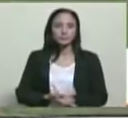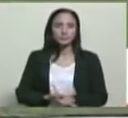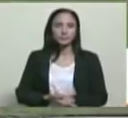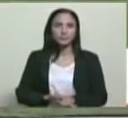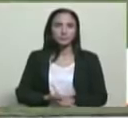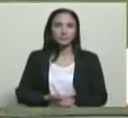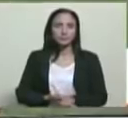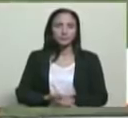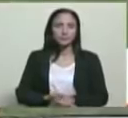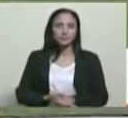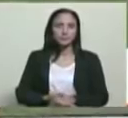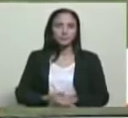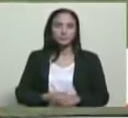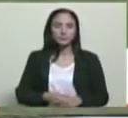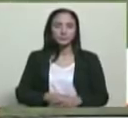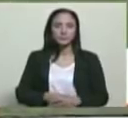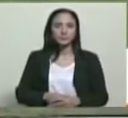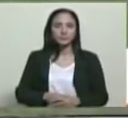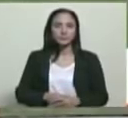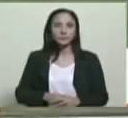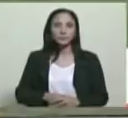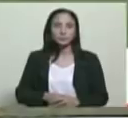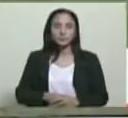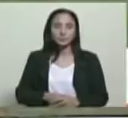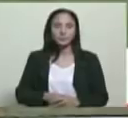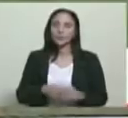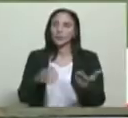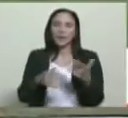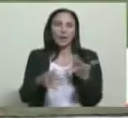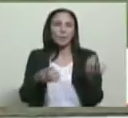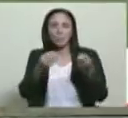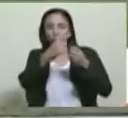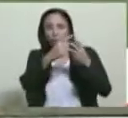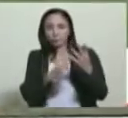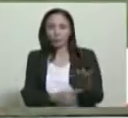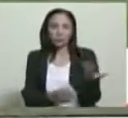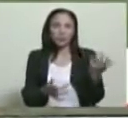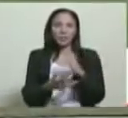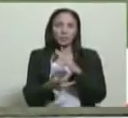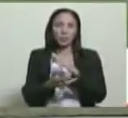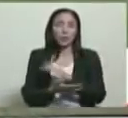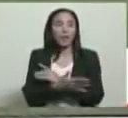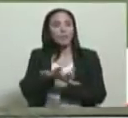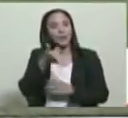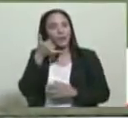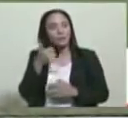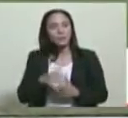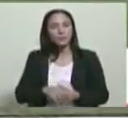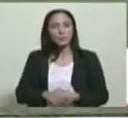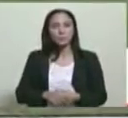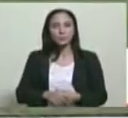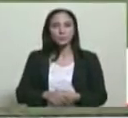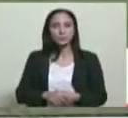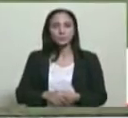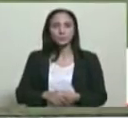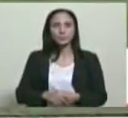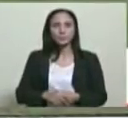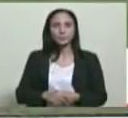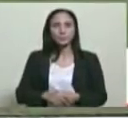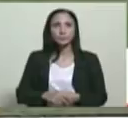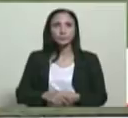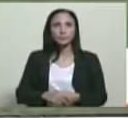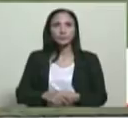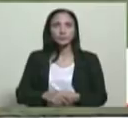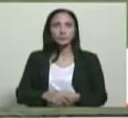El 3 en 1, el long play. El teléfono, le arreglan los